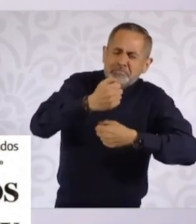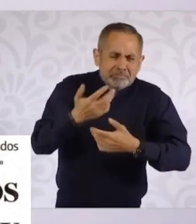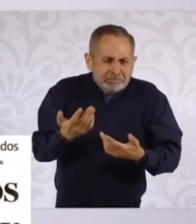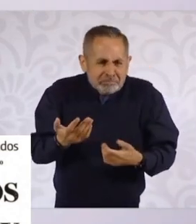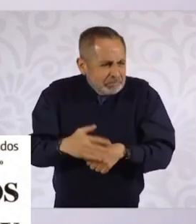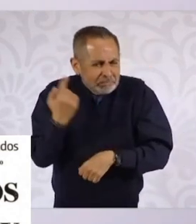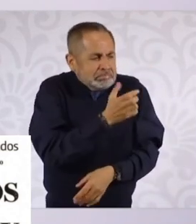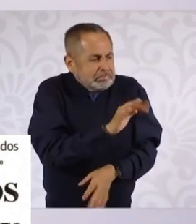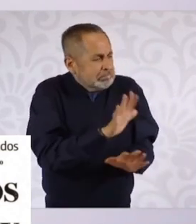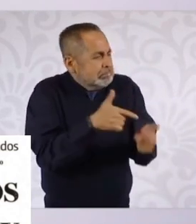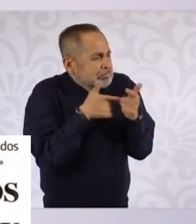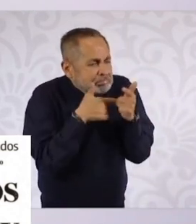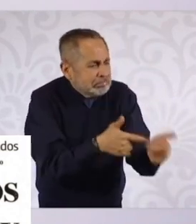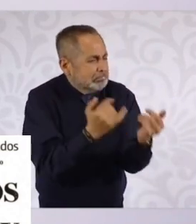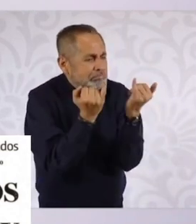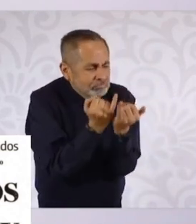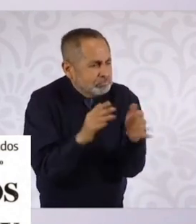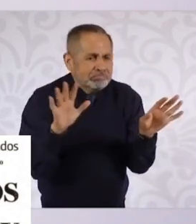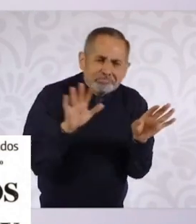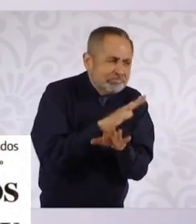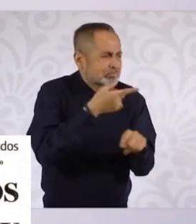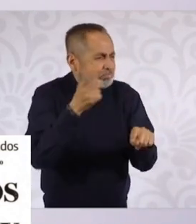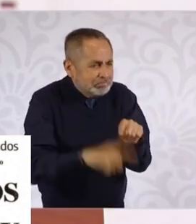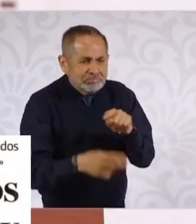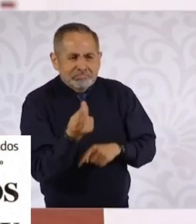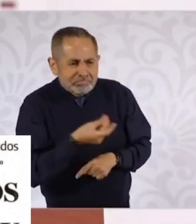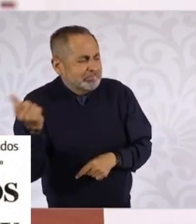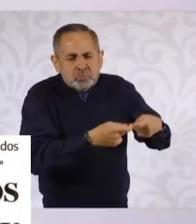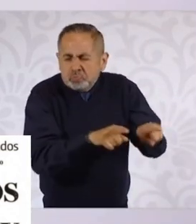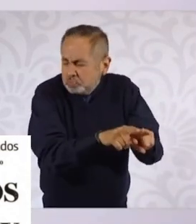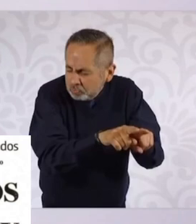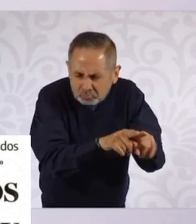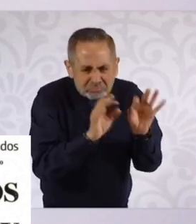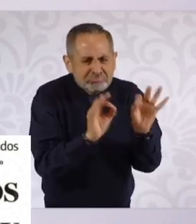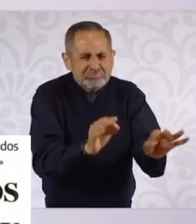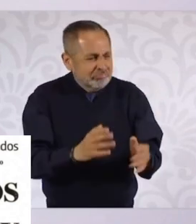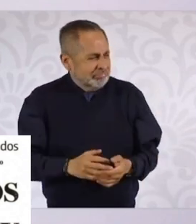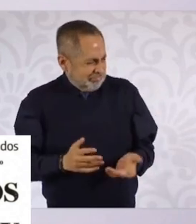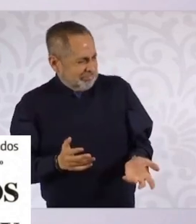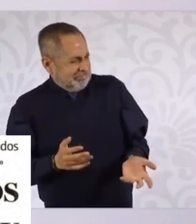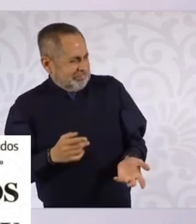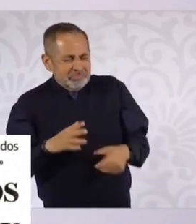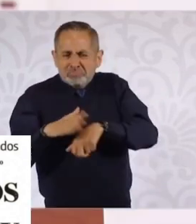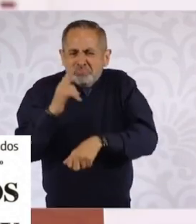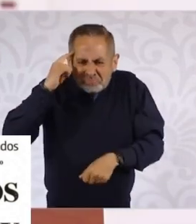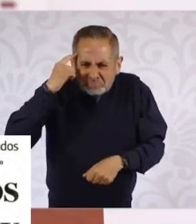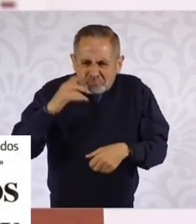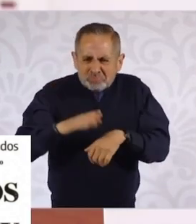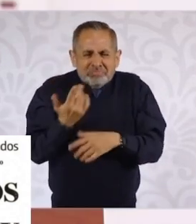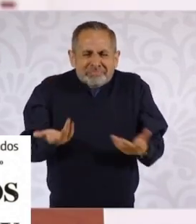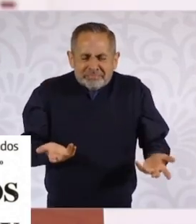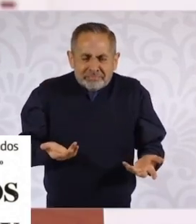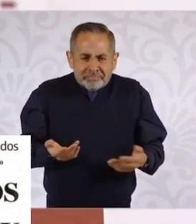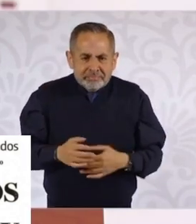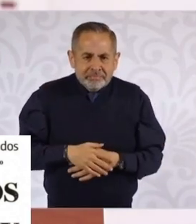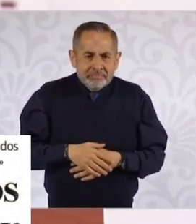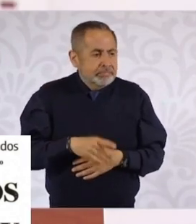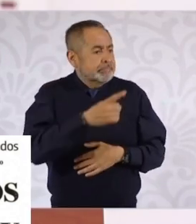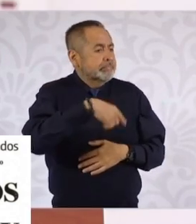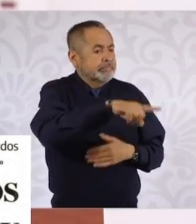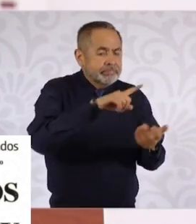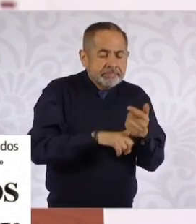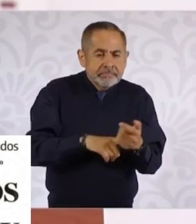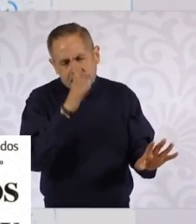todos sus derechos laborales, no va a haber afectación en ninguno de sus derechos. Es más, a ellos, en vez de que sean nombrados por ser